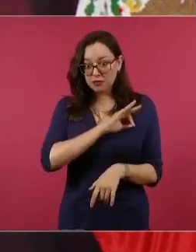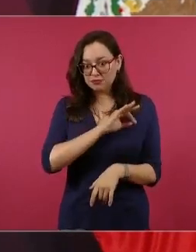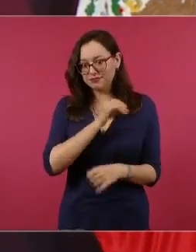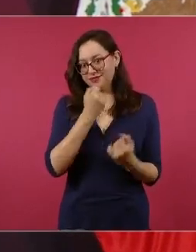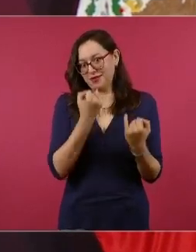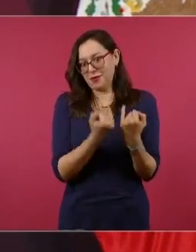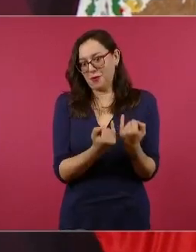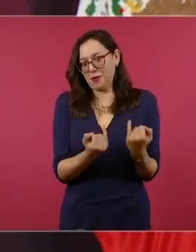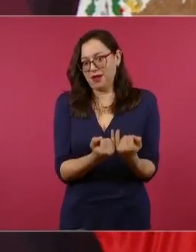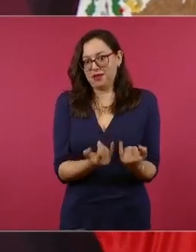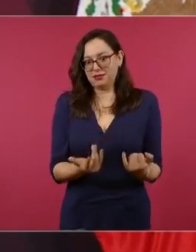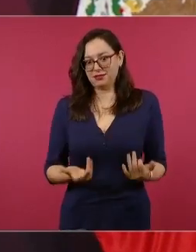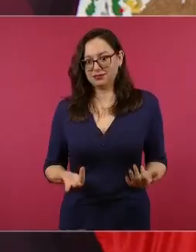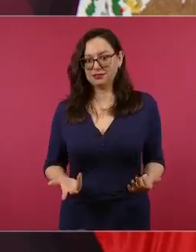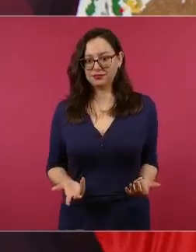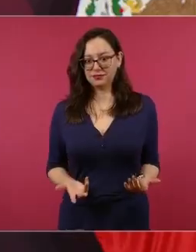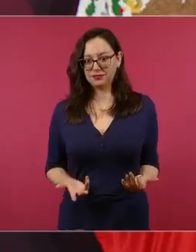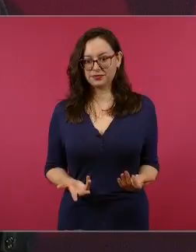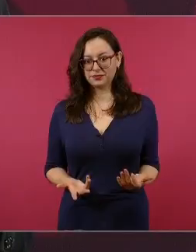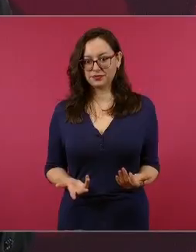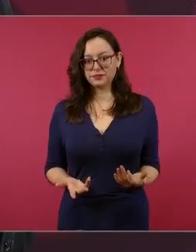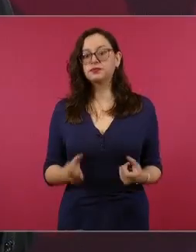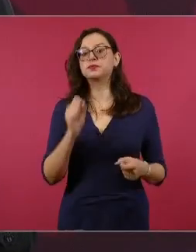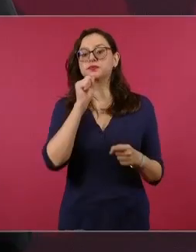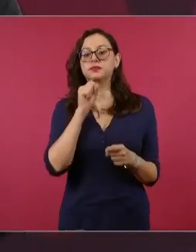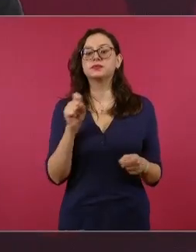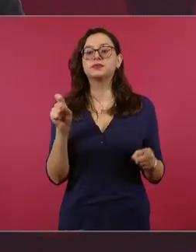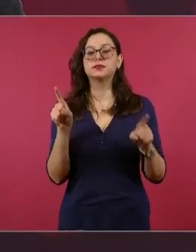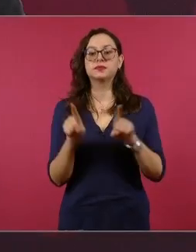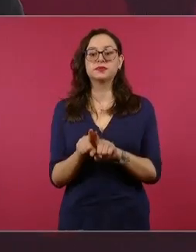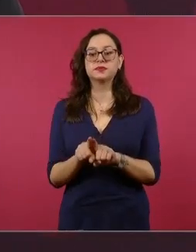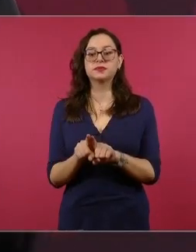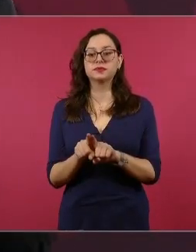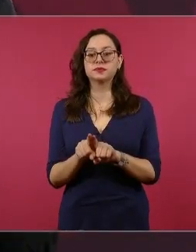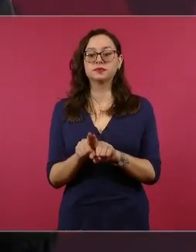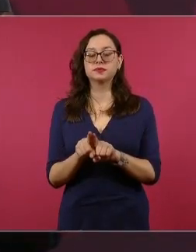Incluso tiene que ver con todas las